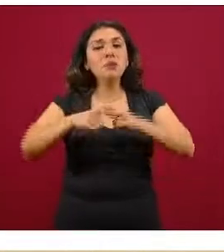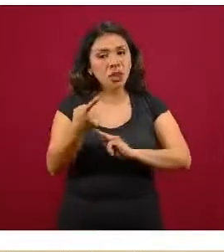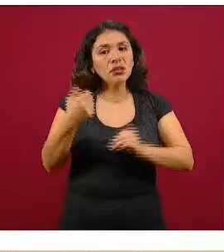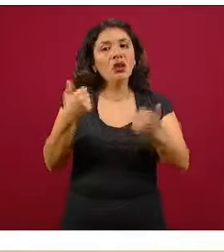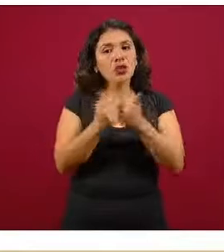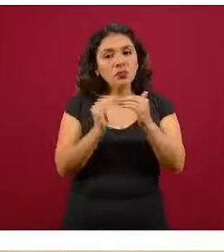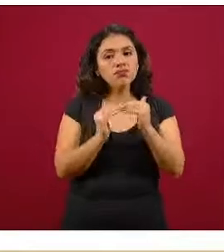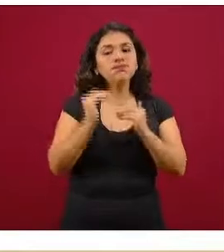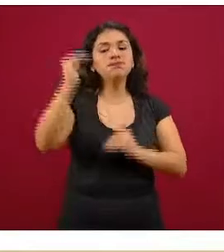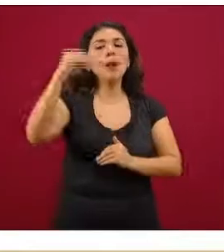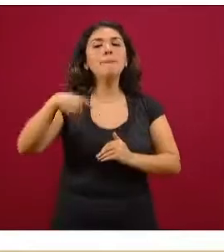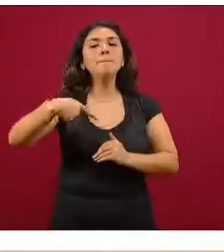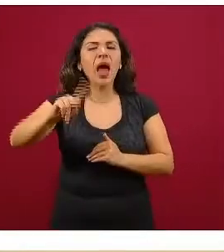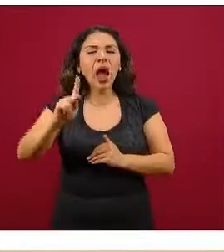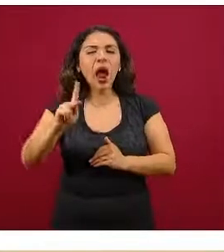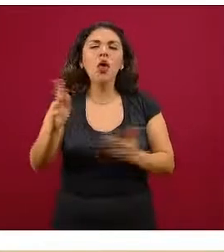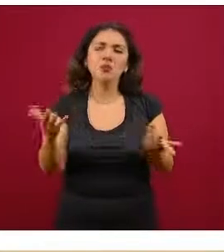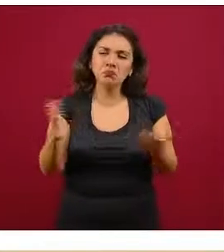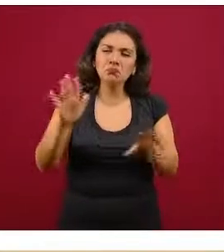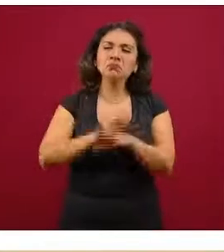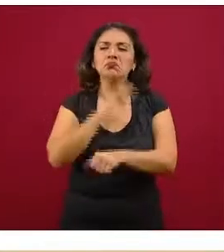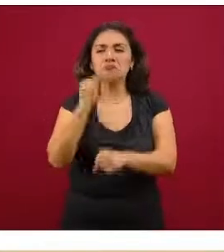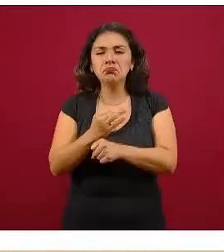ascenso, pero un ascenso un poco más,